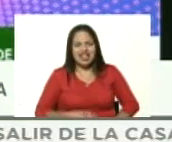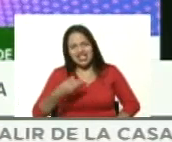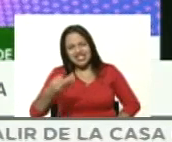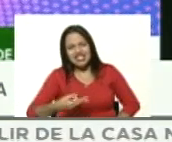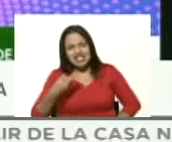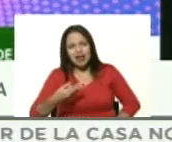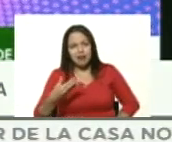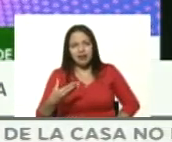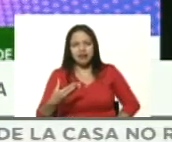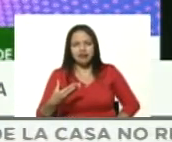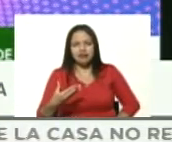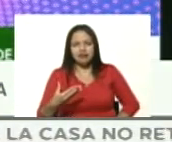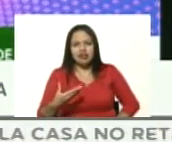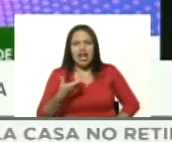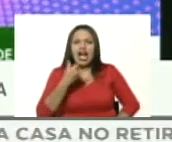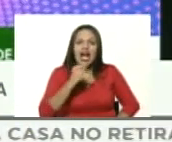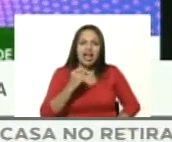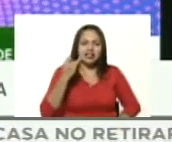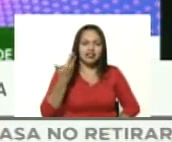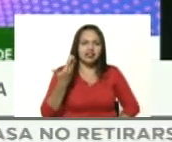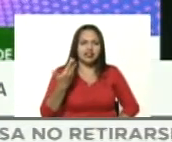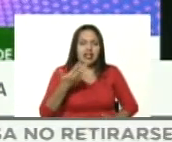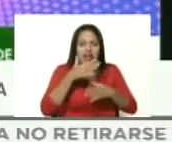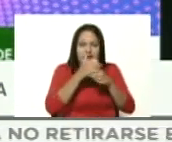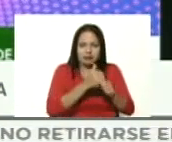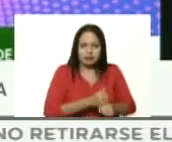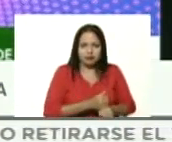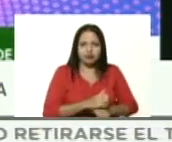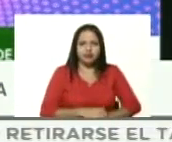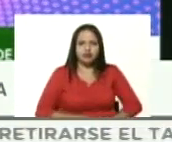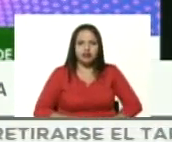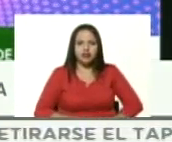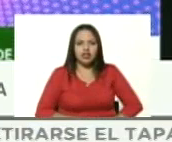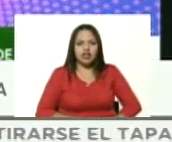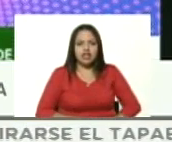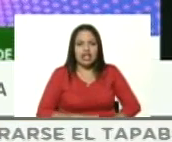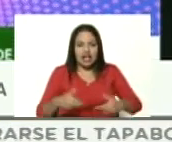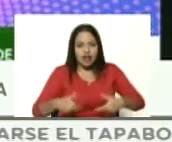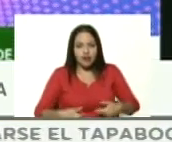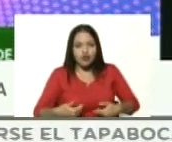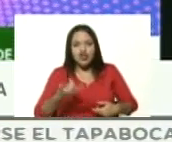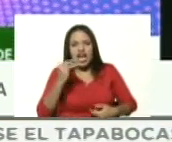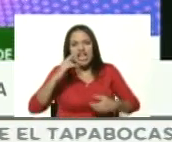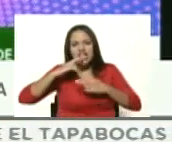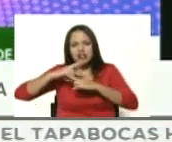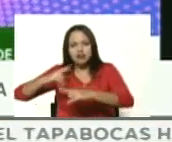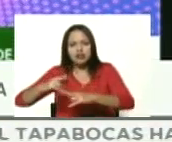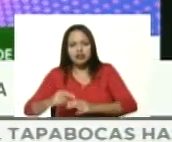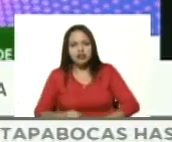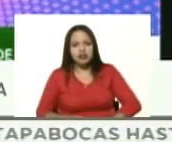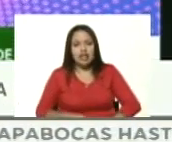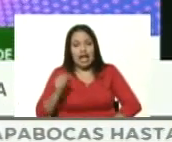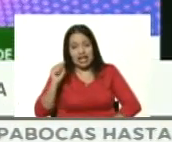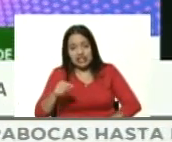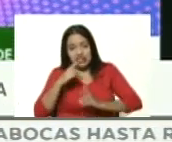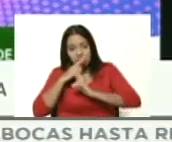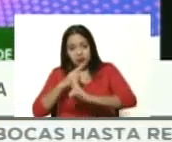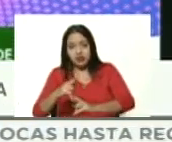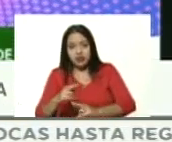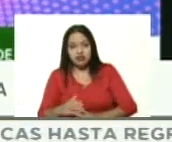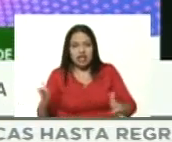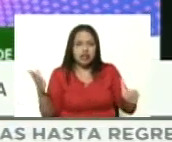optimistas de que de la lucha nacen las respuestas. Y esas respuestas